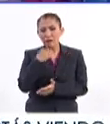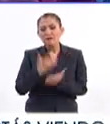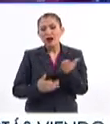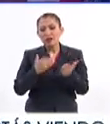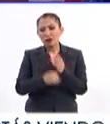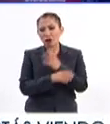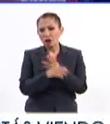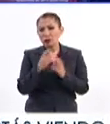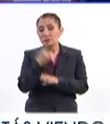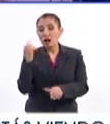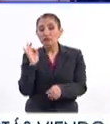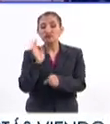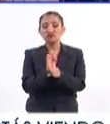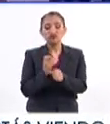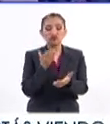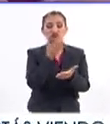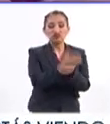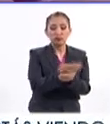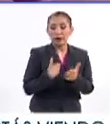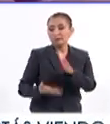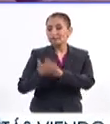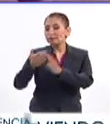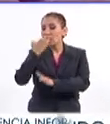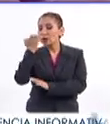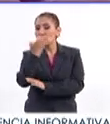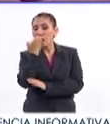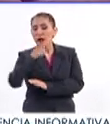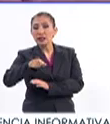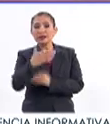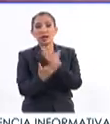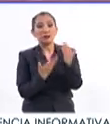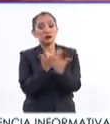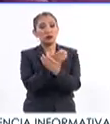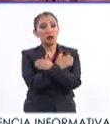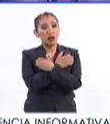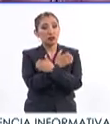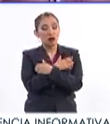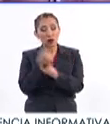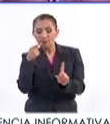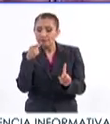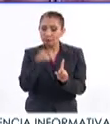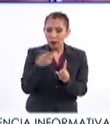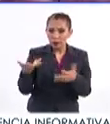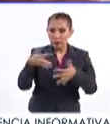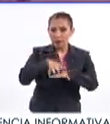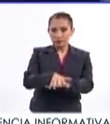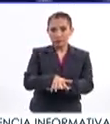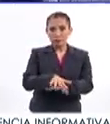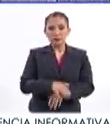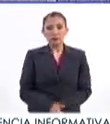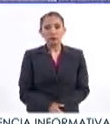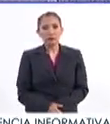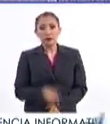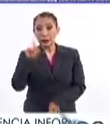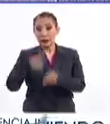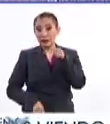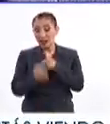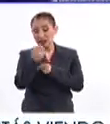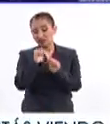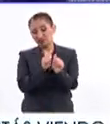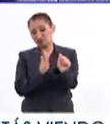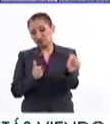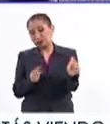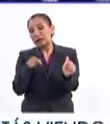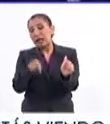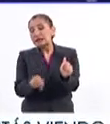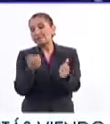retos para garantizar el acceso, infraestructura y servicios educativos con un enfoque incluyente. Abatir estos rezagos